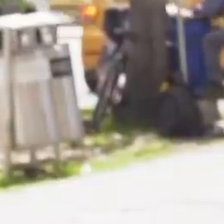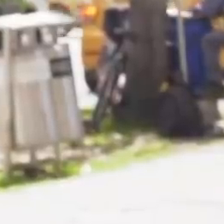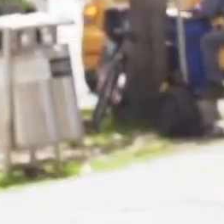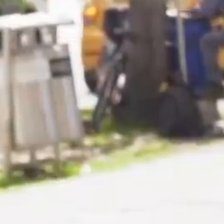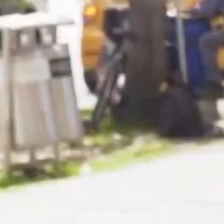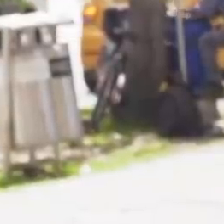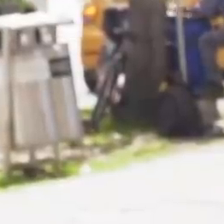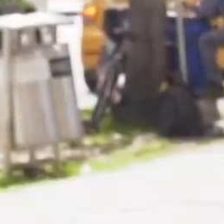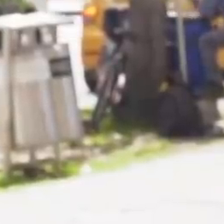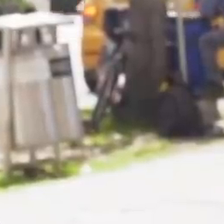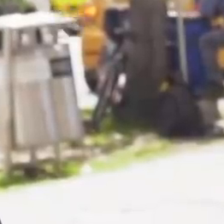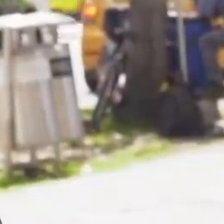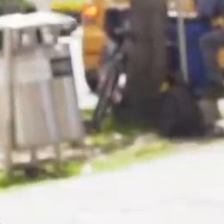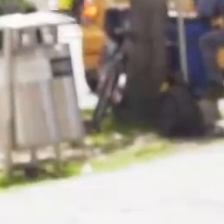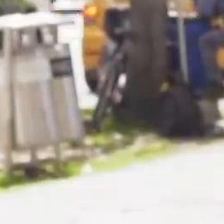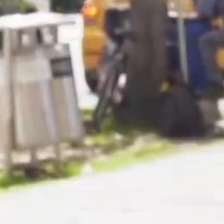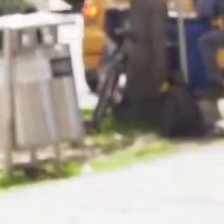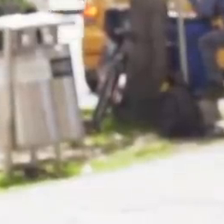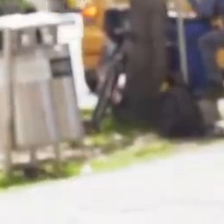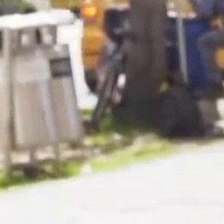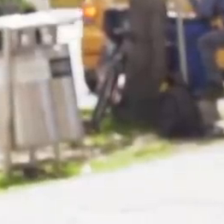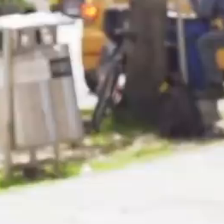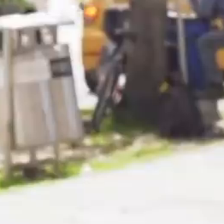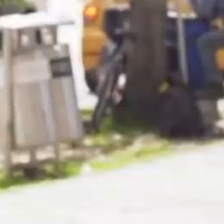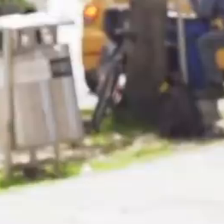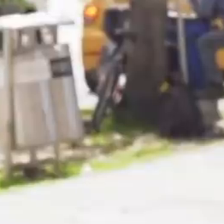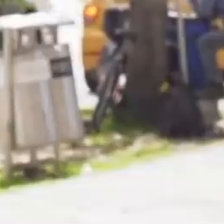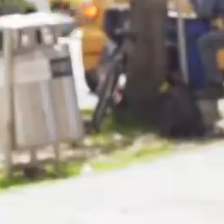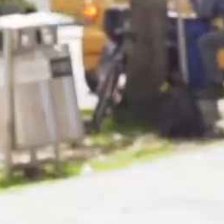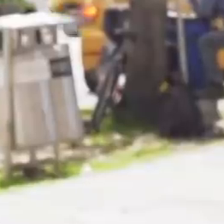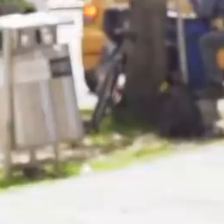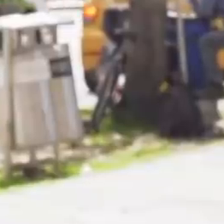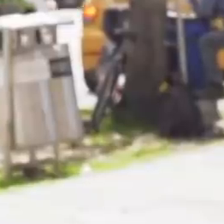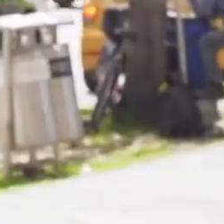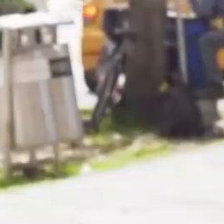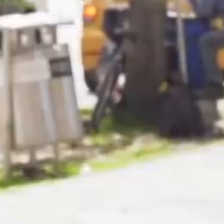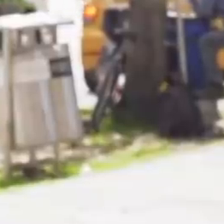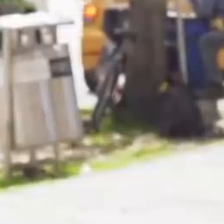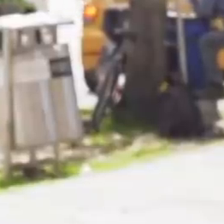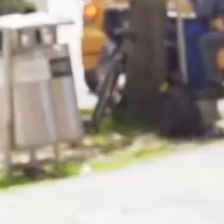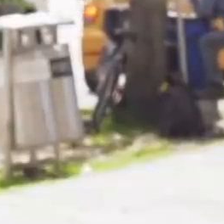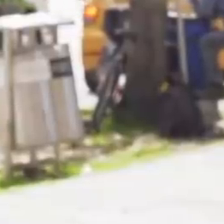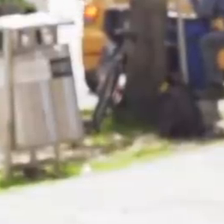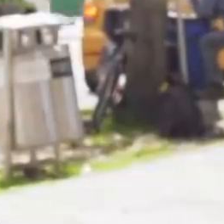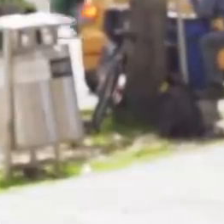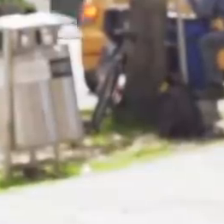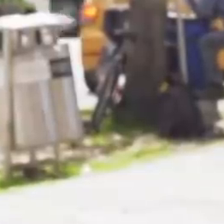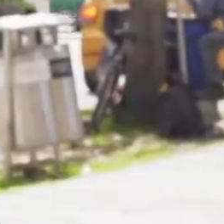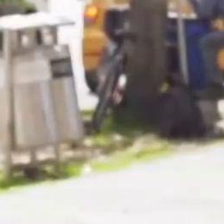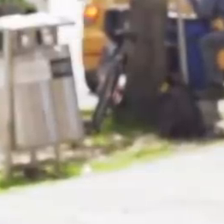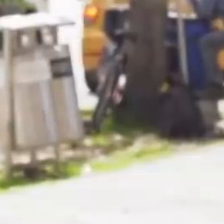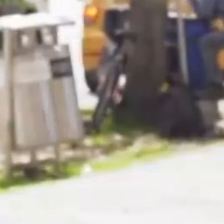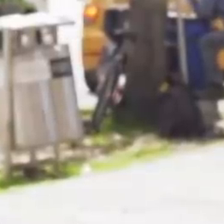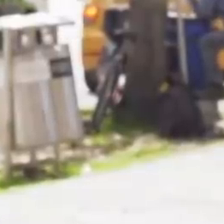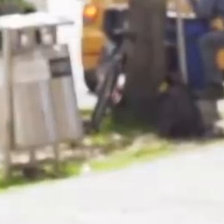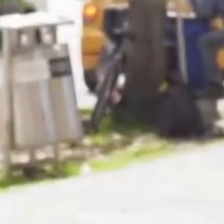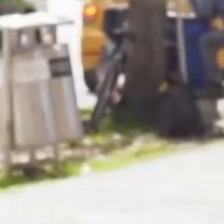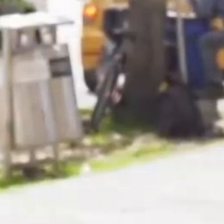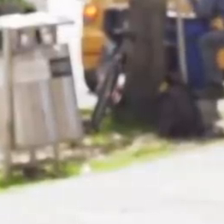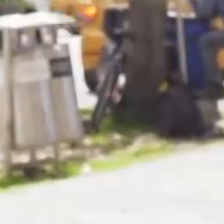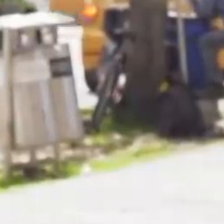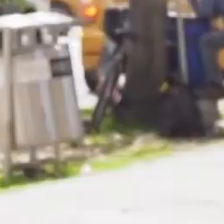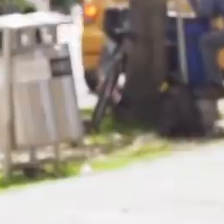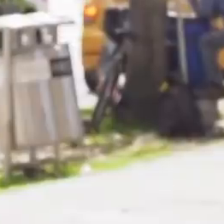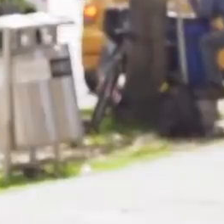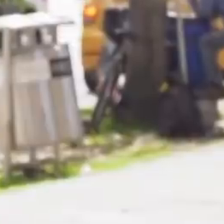Y también hay alerta en el Aeropuerto Internacional El Dorado porque siguen llegando viajeros positivos para COVID-19, así lo denuncia el